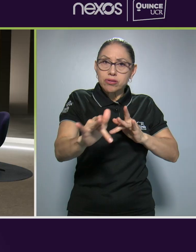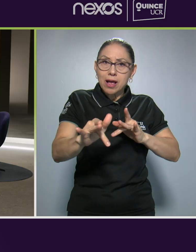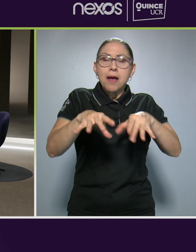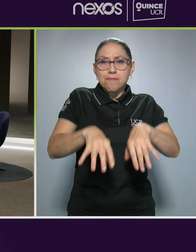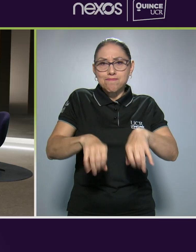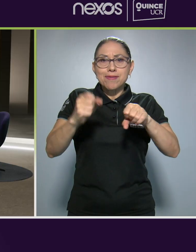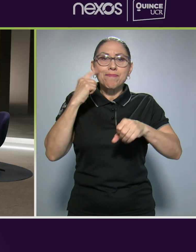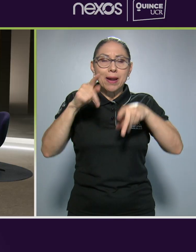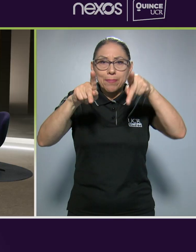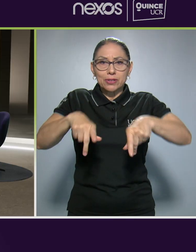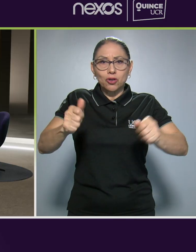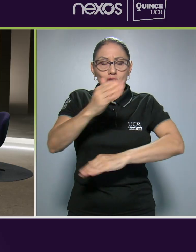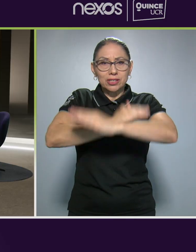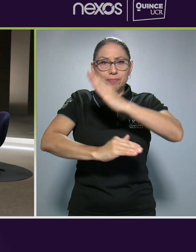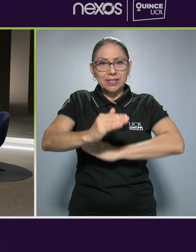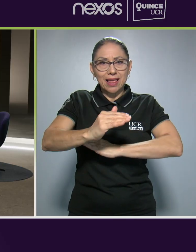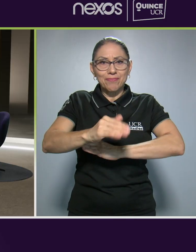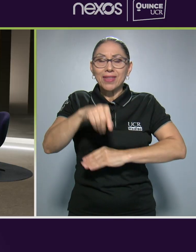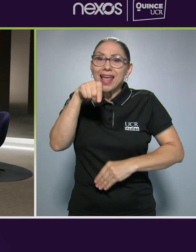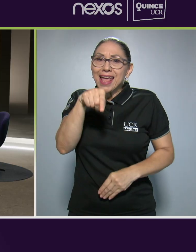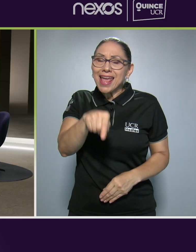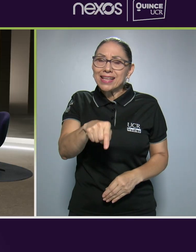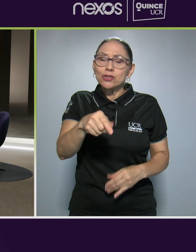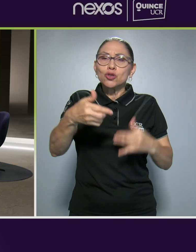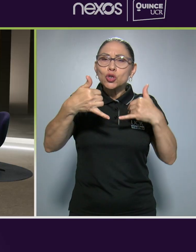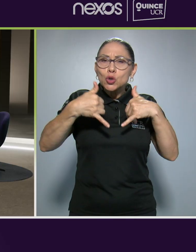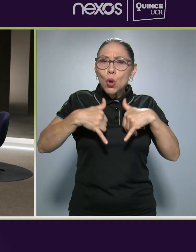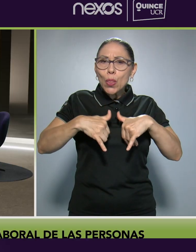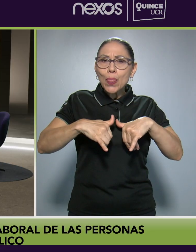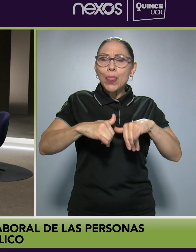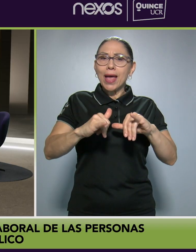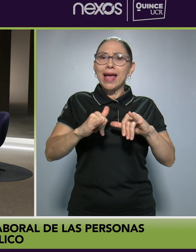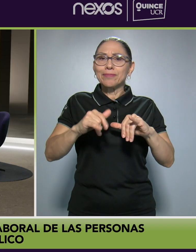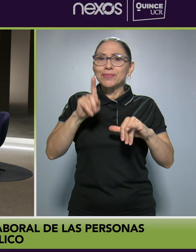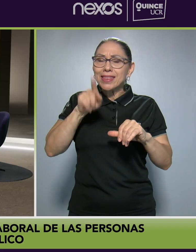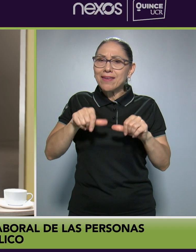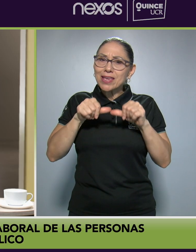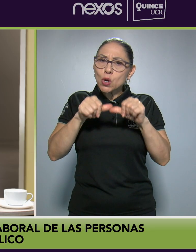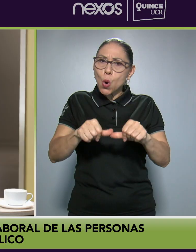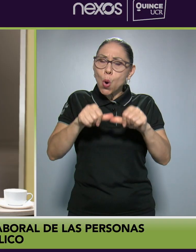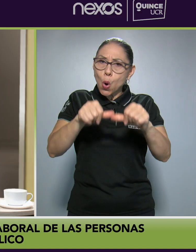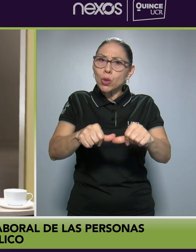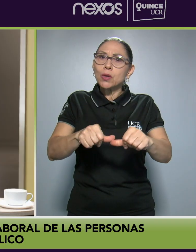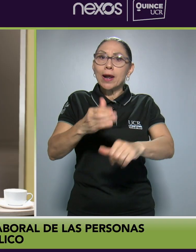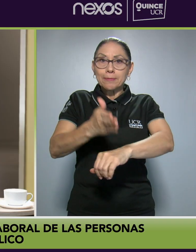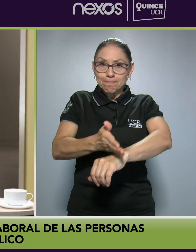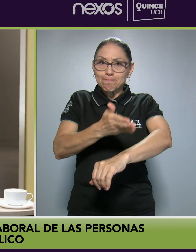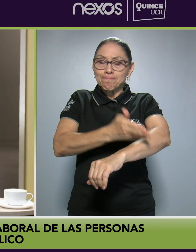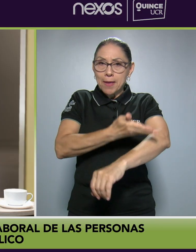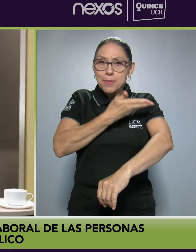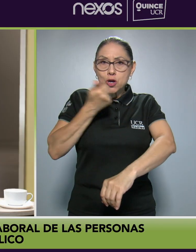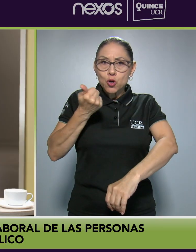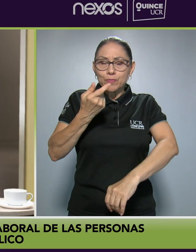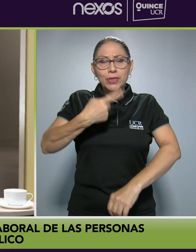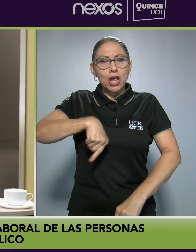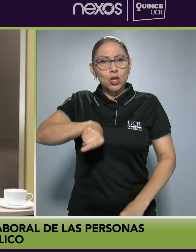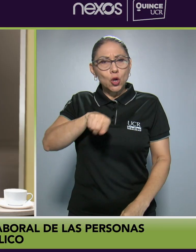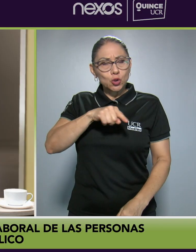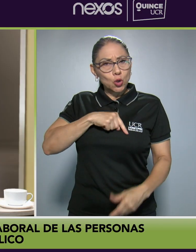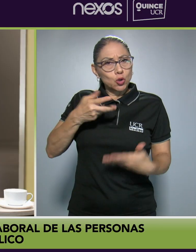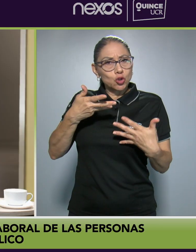que todavía está tiene que continuar en esa mejora, ¿no? Porque lo que hemos podido observar en el